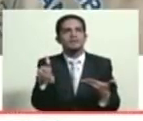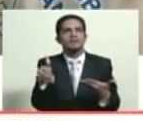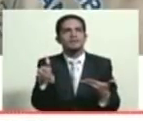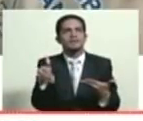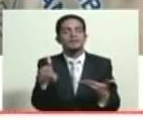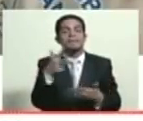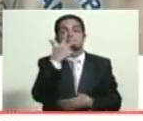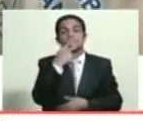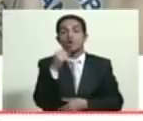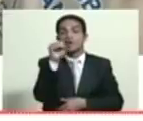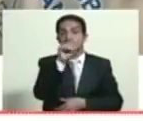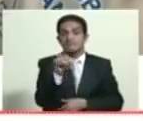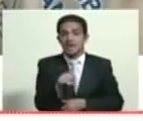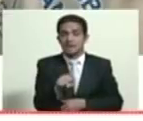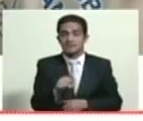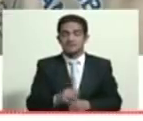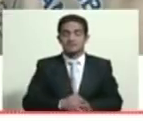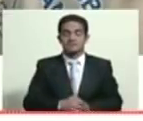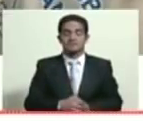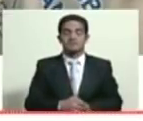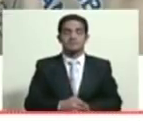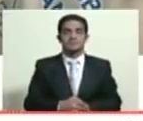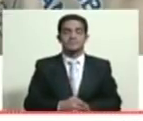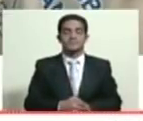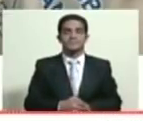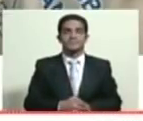de bolívares.